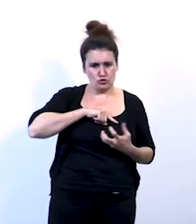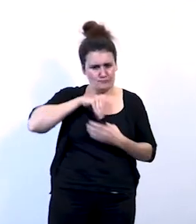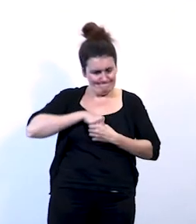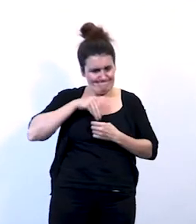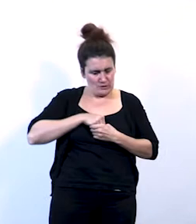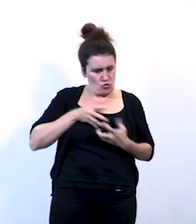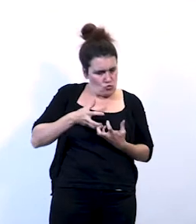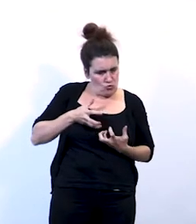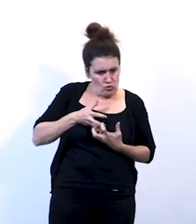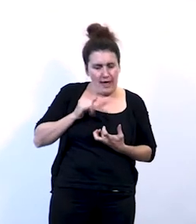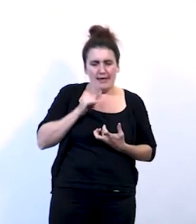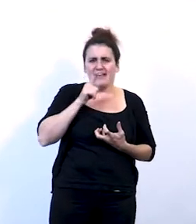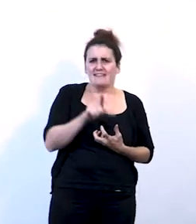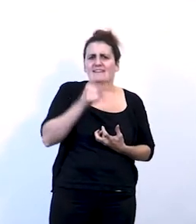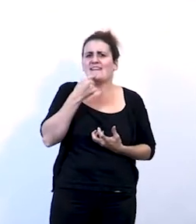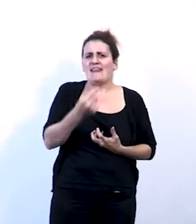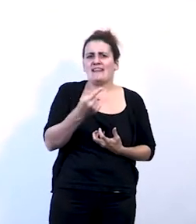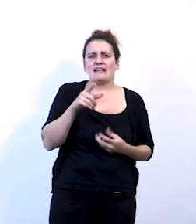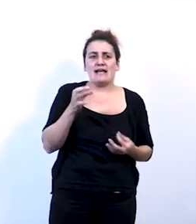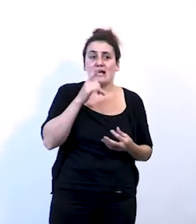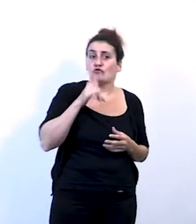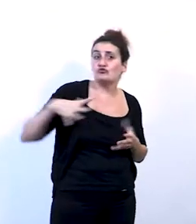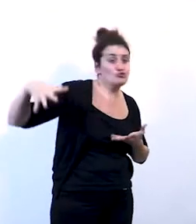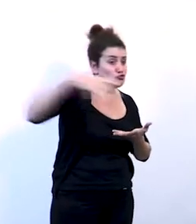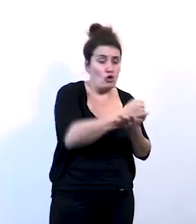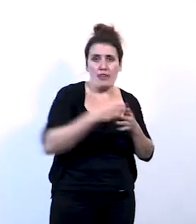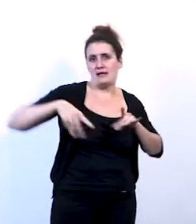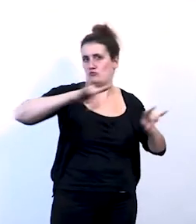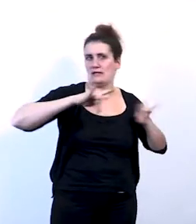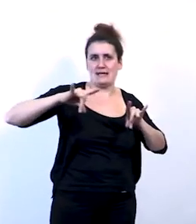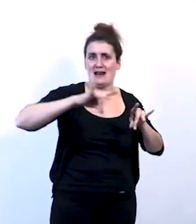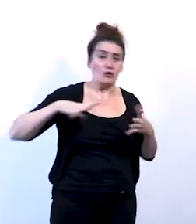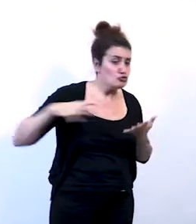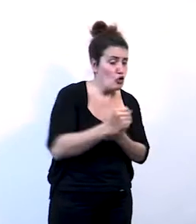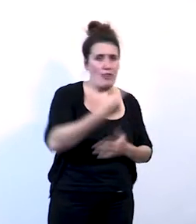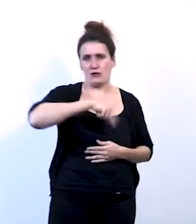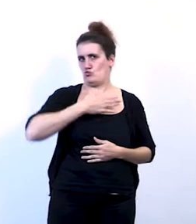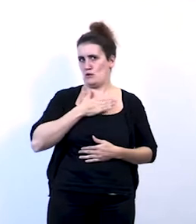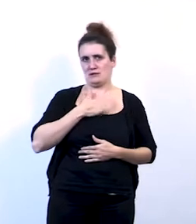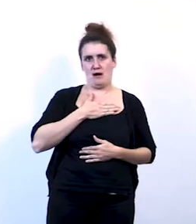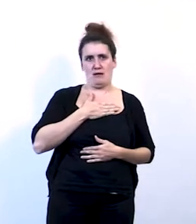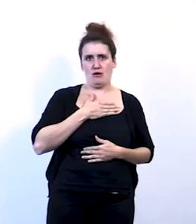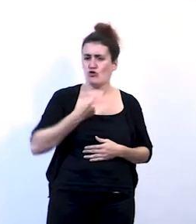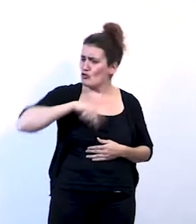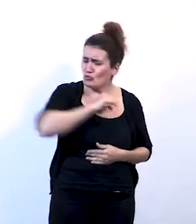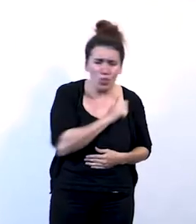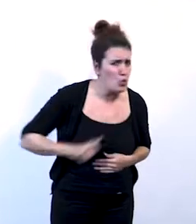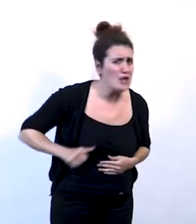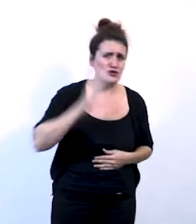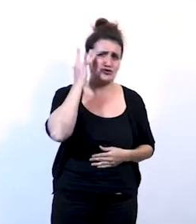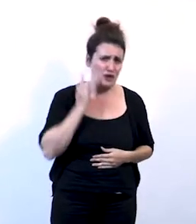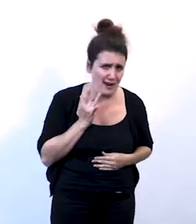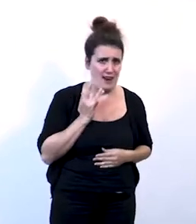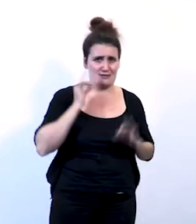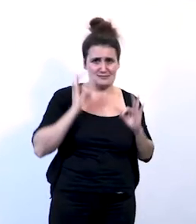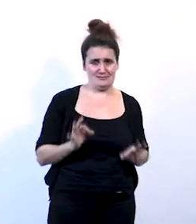es decir que toda es una tierra, toda es nuestra. Somos los dueños legítimos,